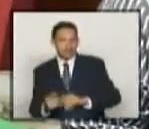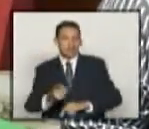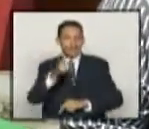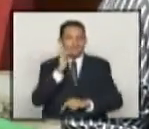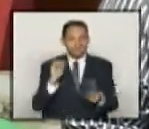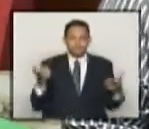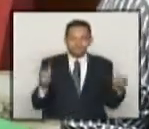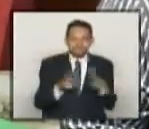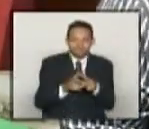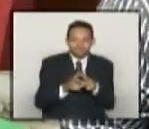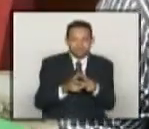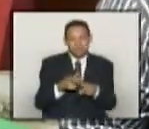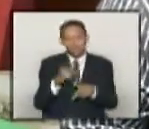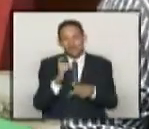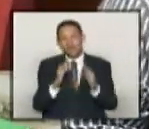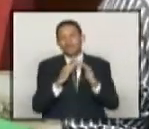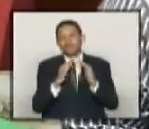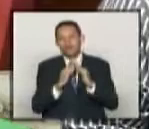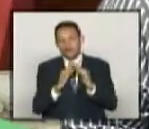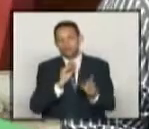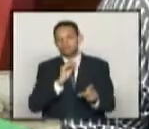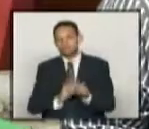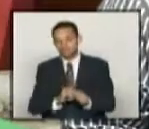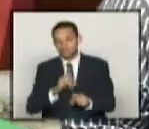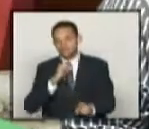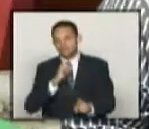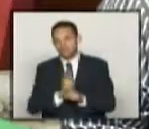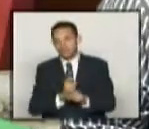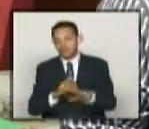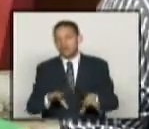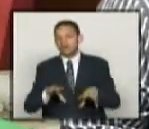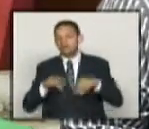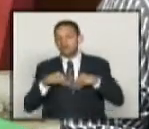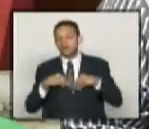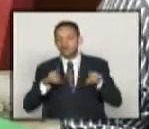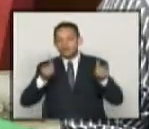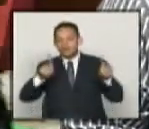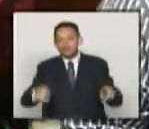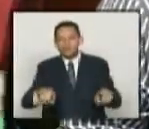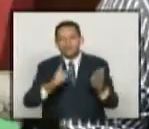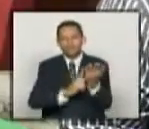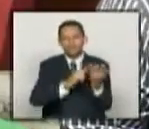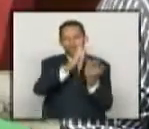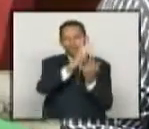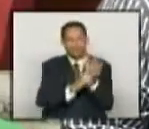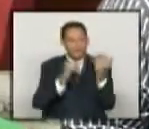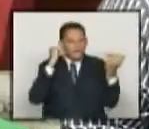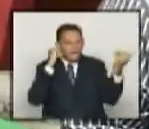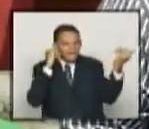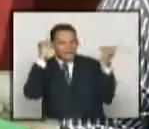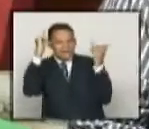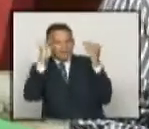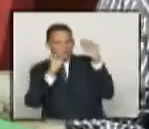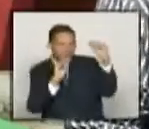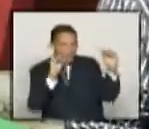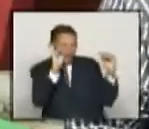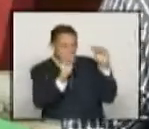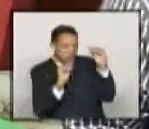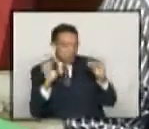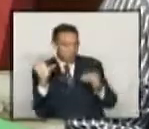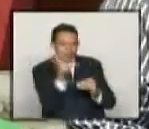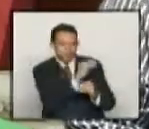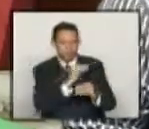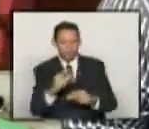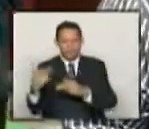de vivienda, además también hay que reconocer lo que el programa de mejoramiento de vivienda, pues nosotros hemos venido